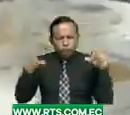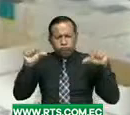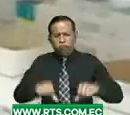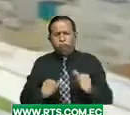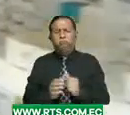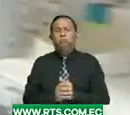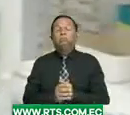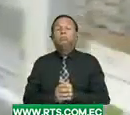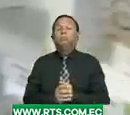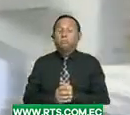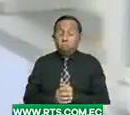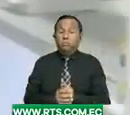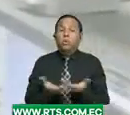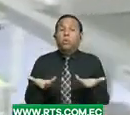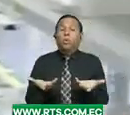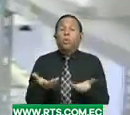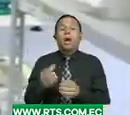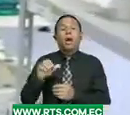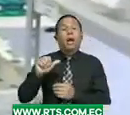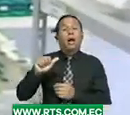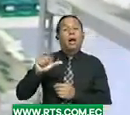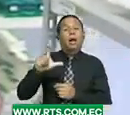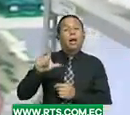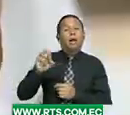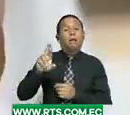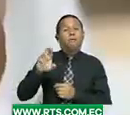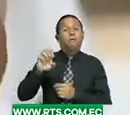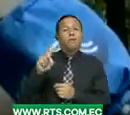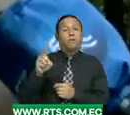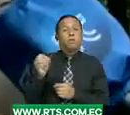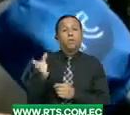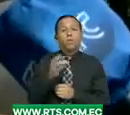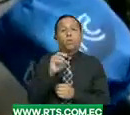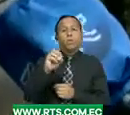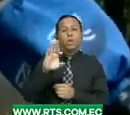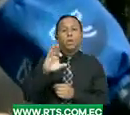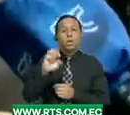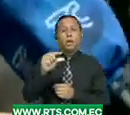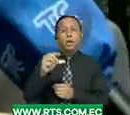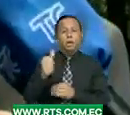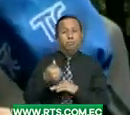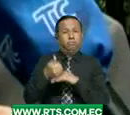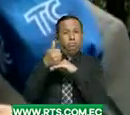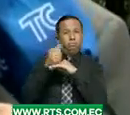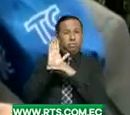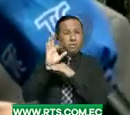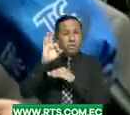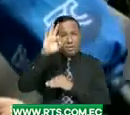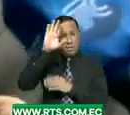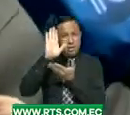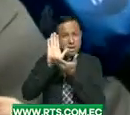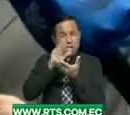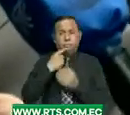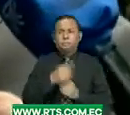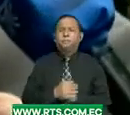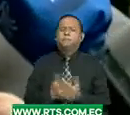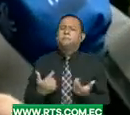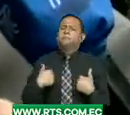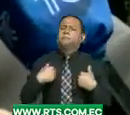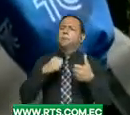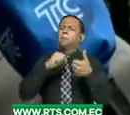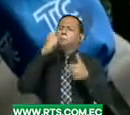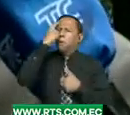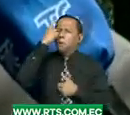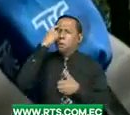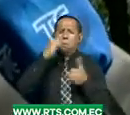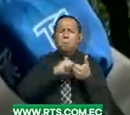de medicamentos en los hospitales del Seguro Social. El problema es, yo creo que falta de algo de